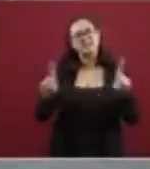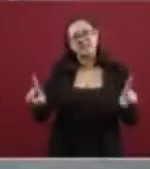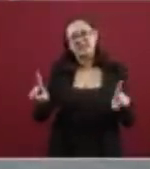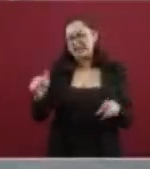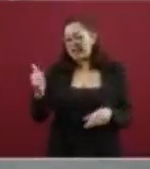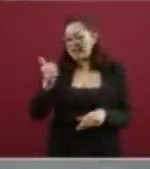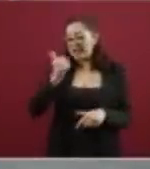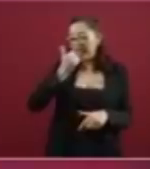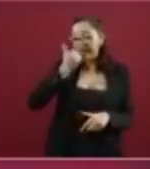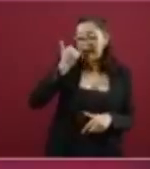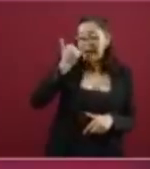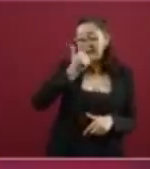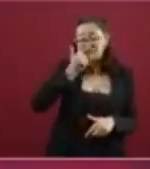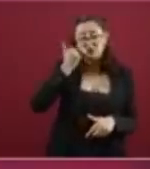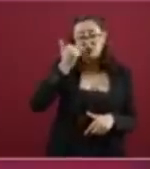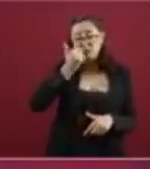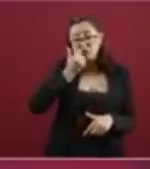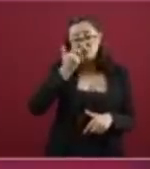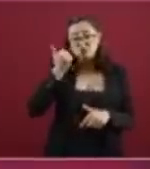para